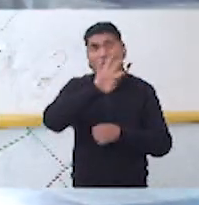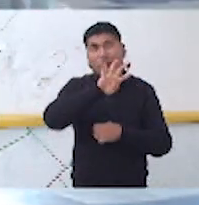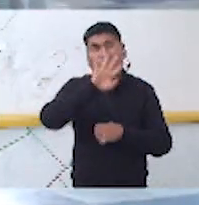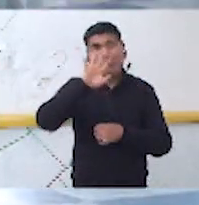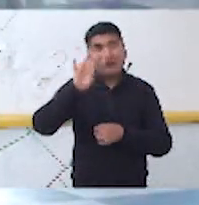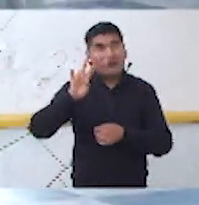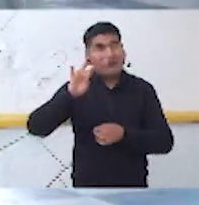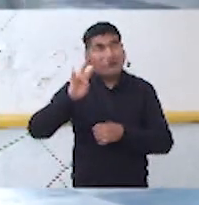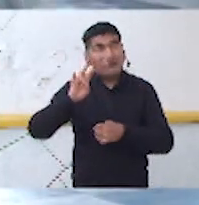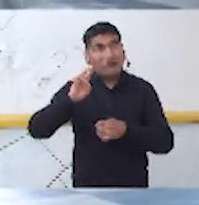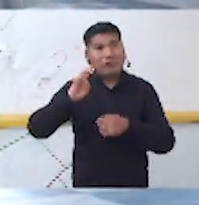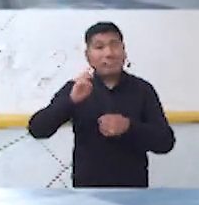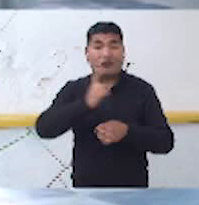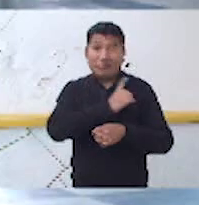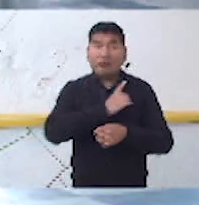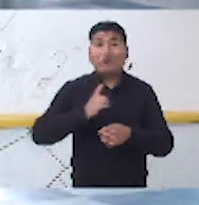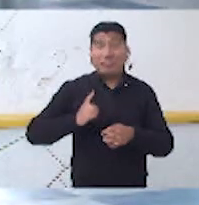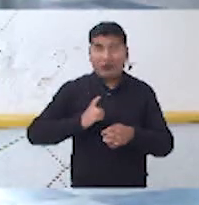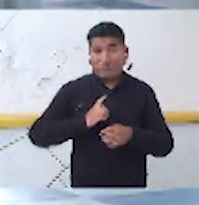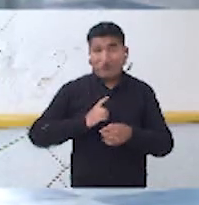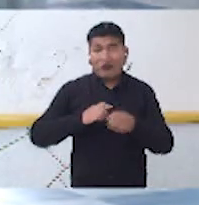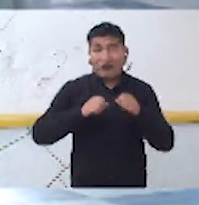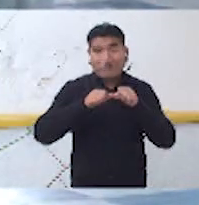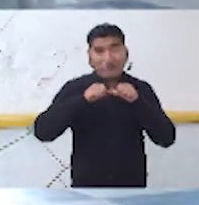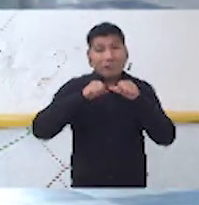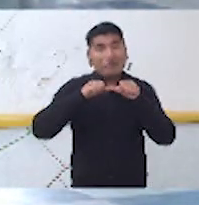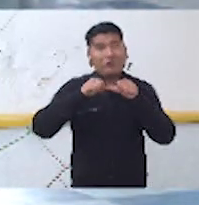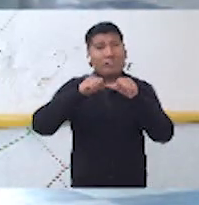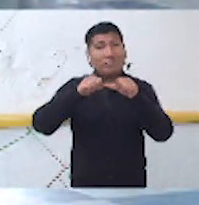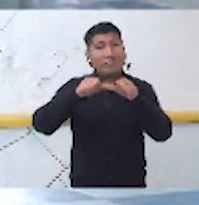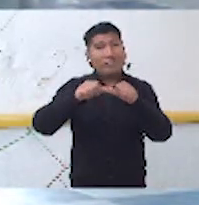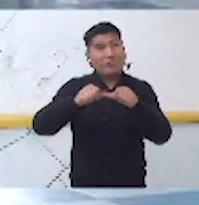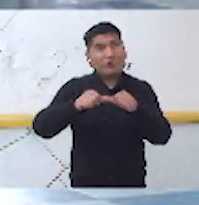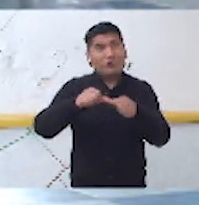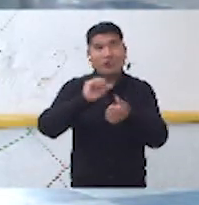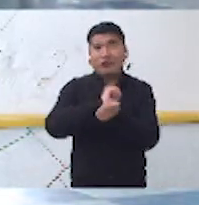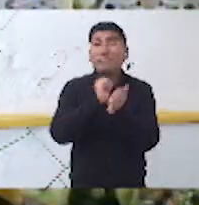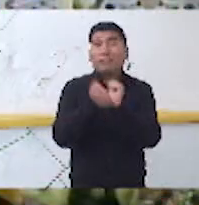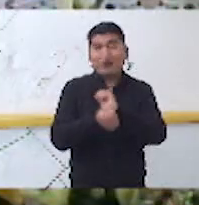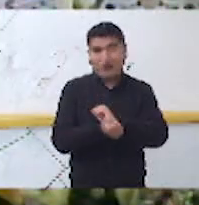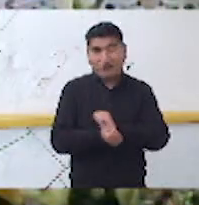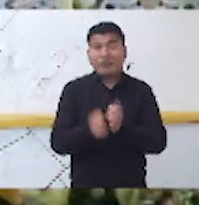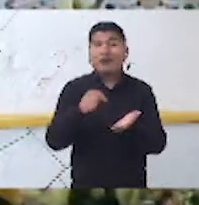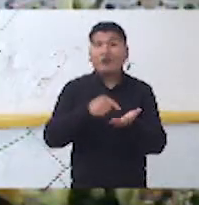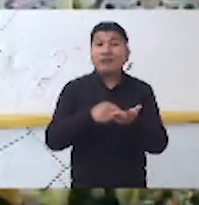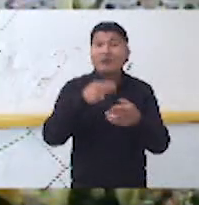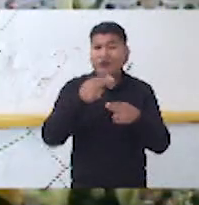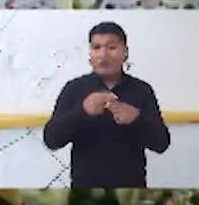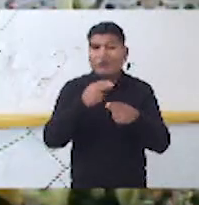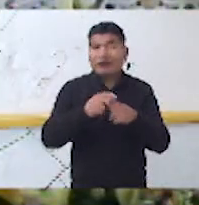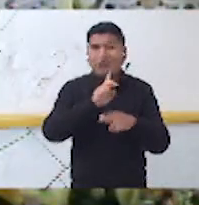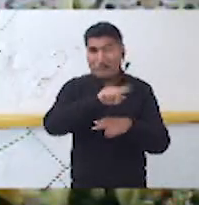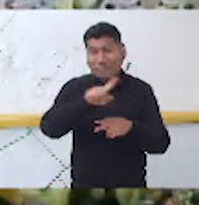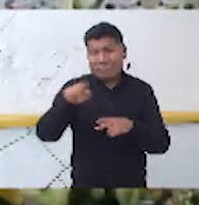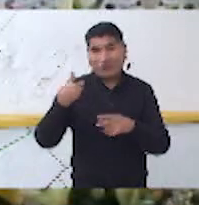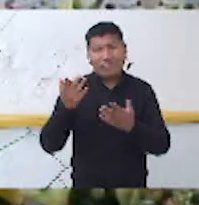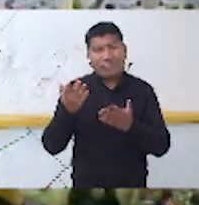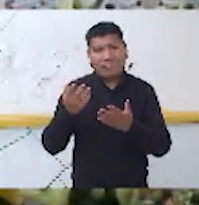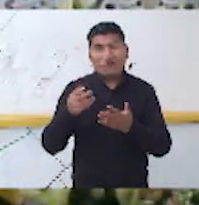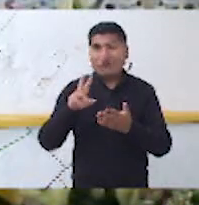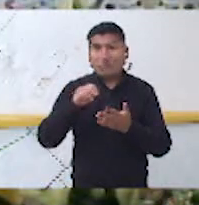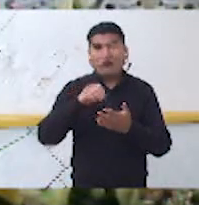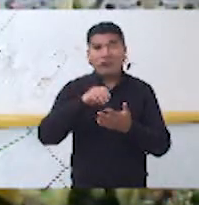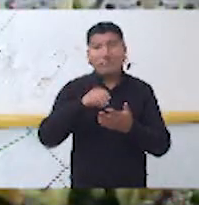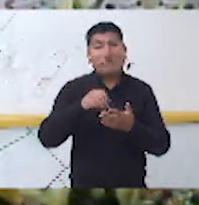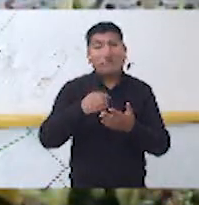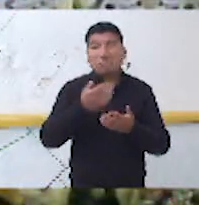47 diáconos entre permanentes y transitorios, así se les llama a ustedes, ¿no? No porque están